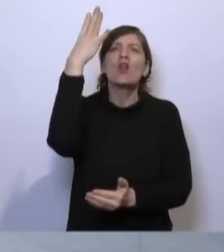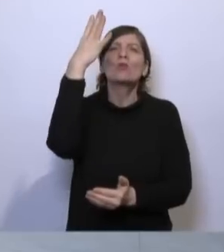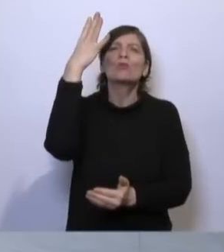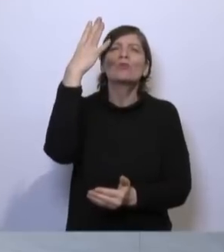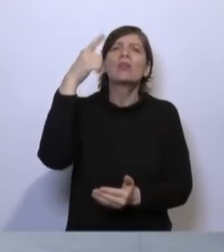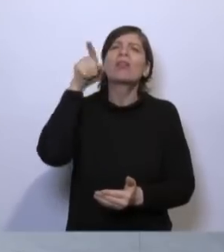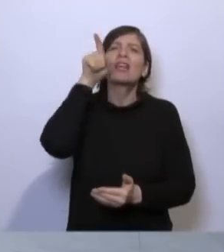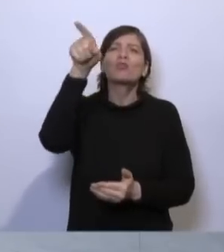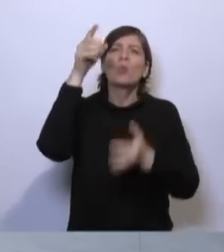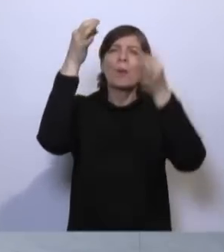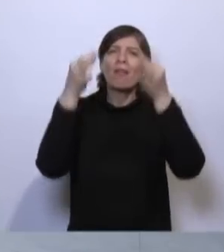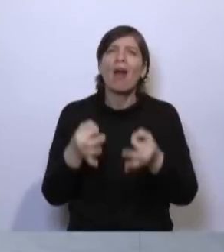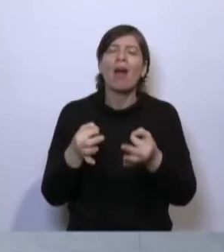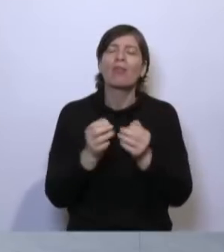tu